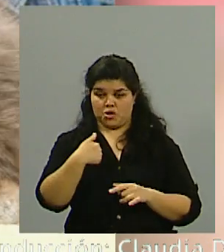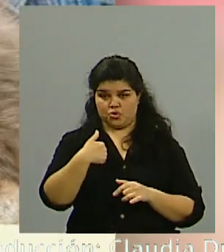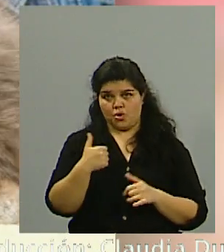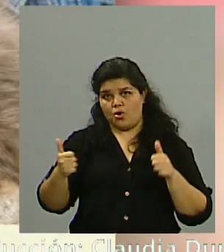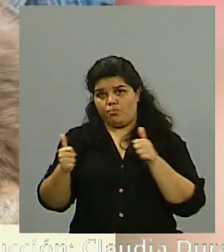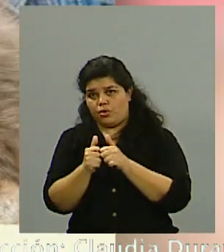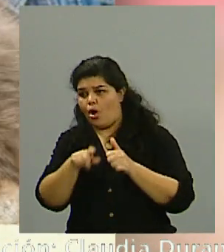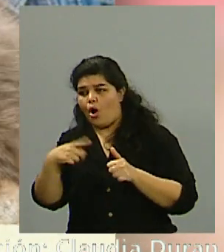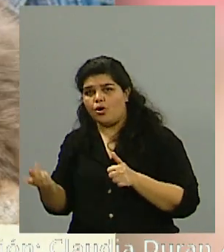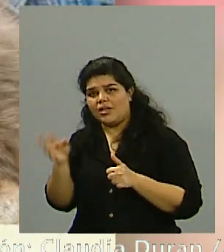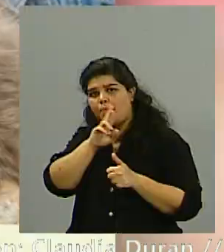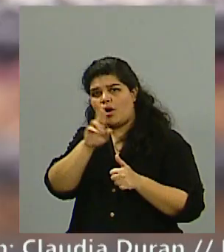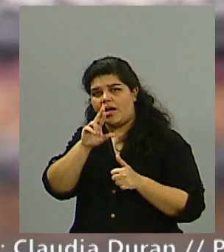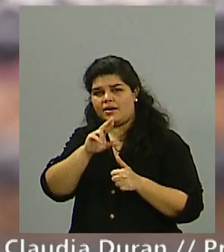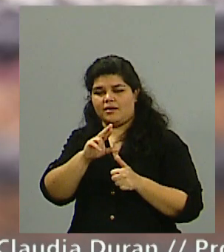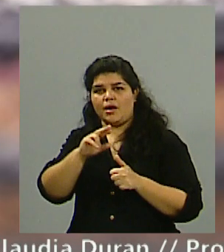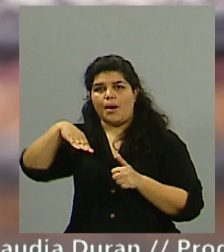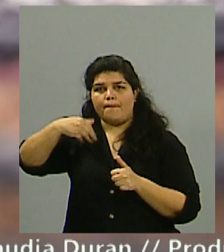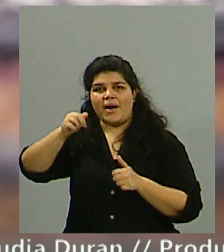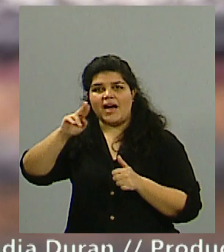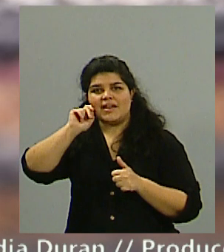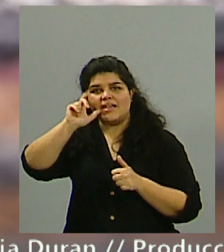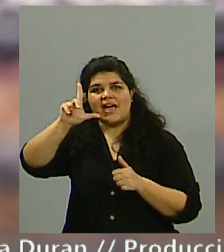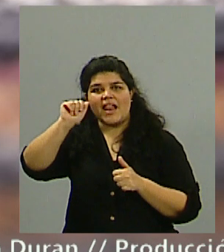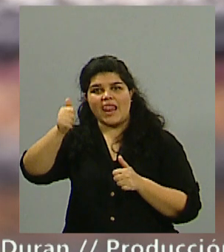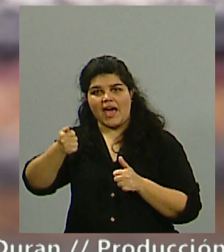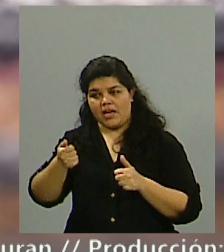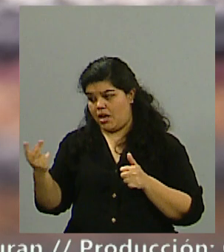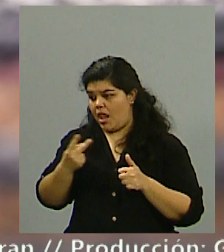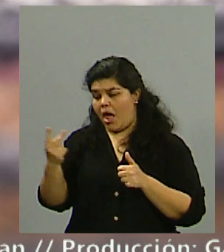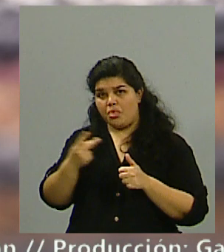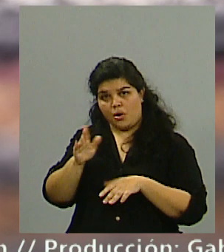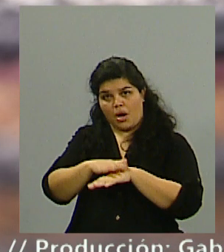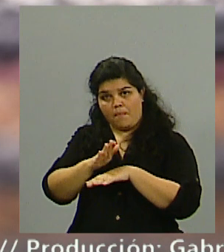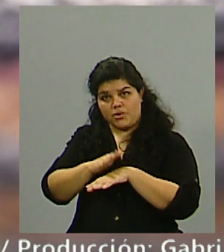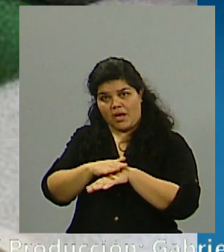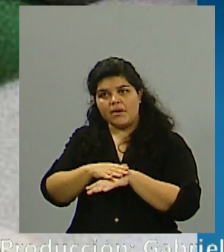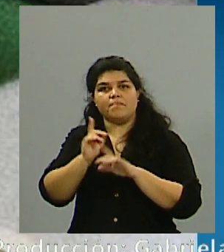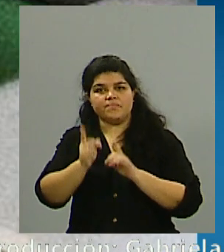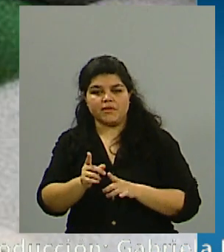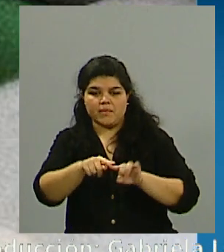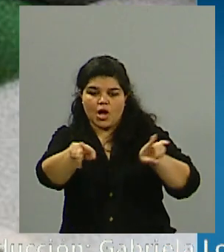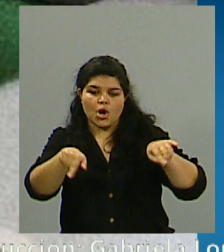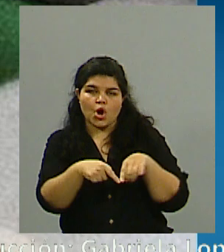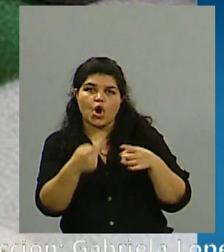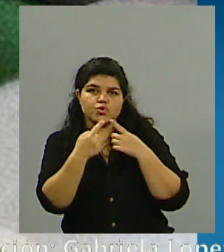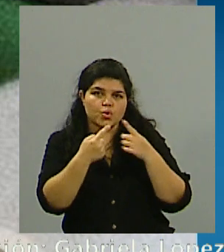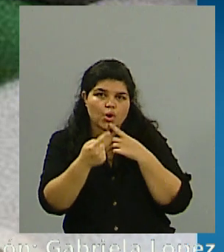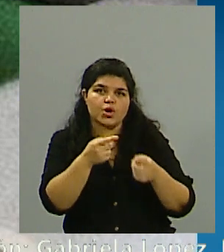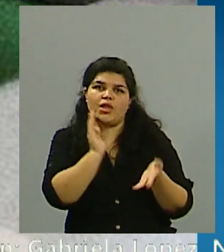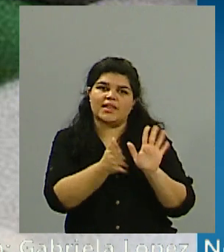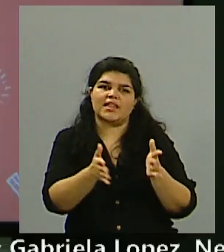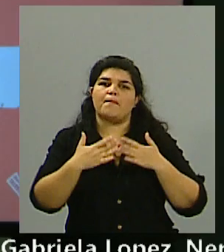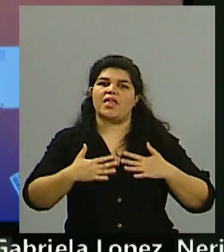cargo. Y en el consultorio se hacen algunos ejercicios, se usan agentes físicos, se hace la rehabilitación física y en casa se hacen quizás algunos